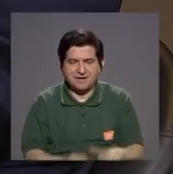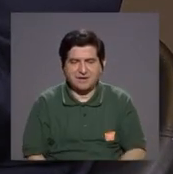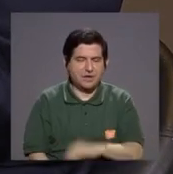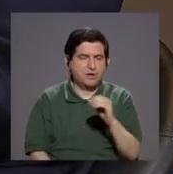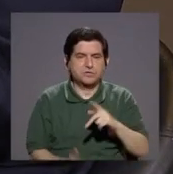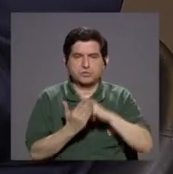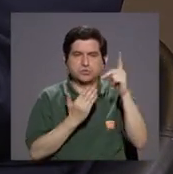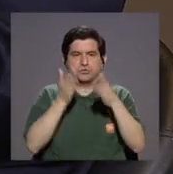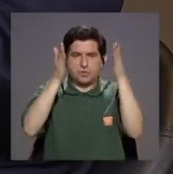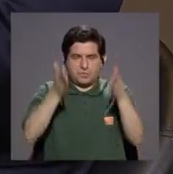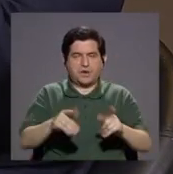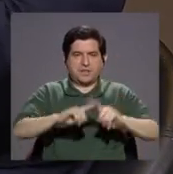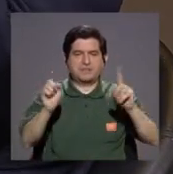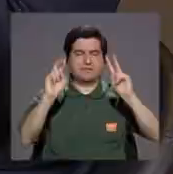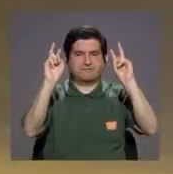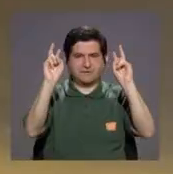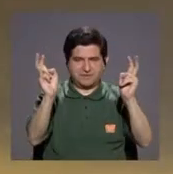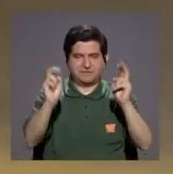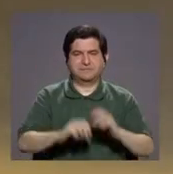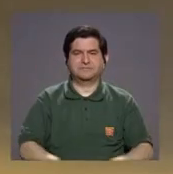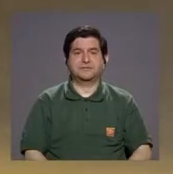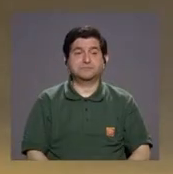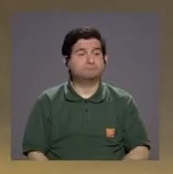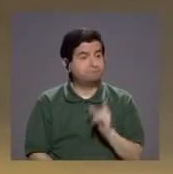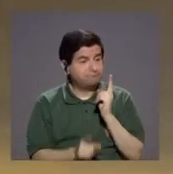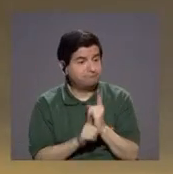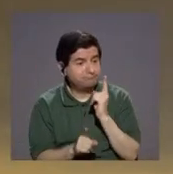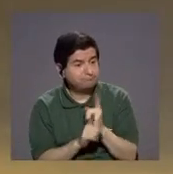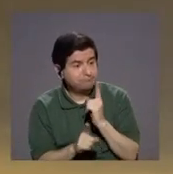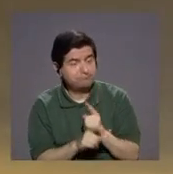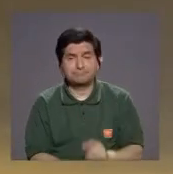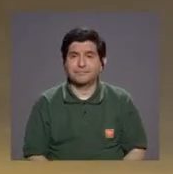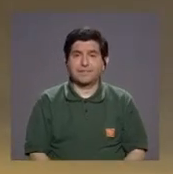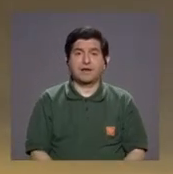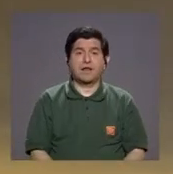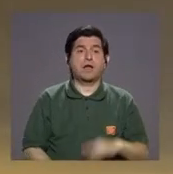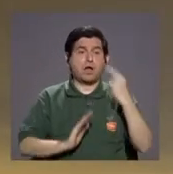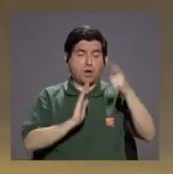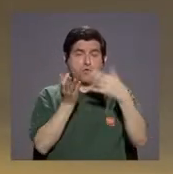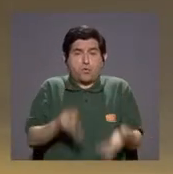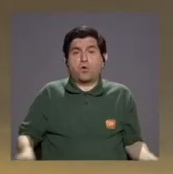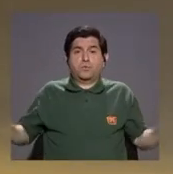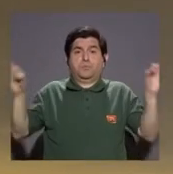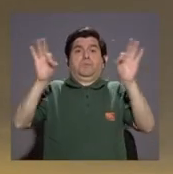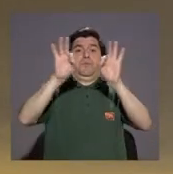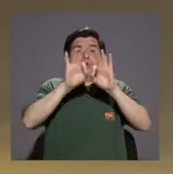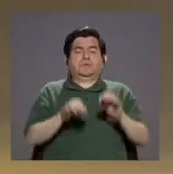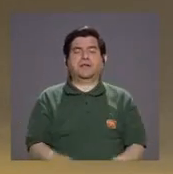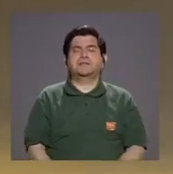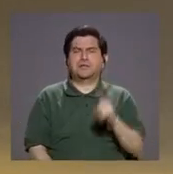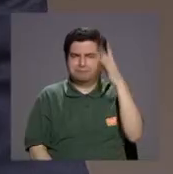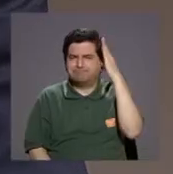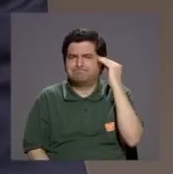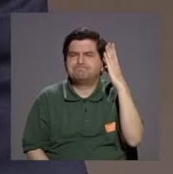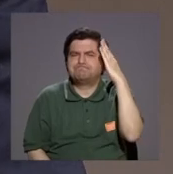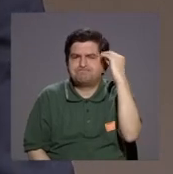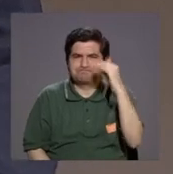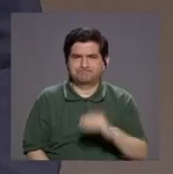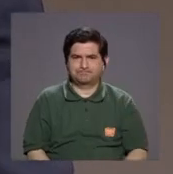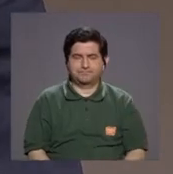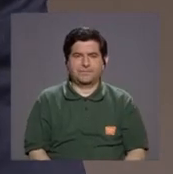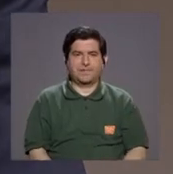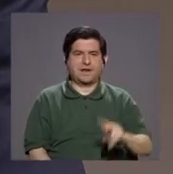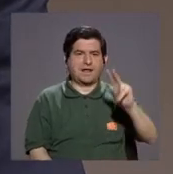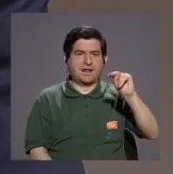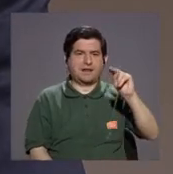algunos temas entonces efectivamente el rol es importantísimo nada más a nivel de anécdota con